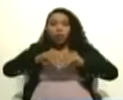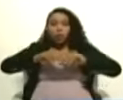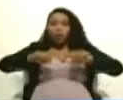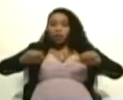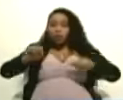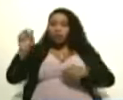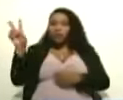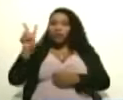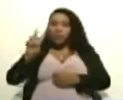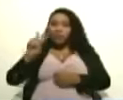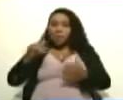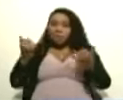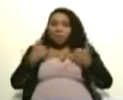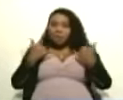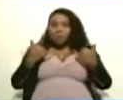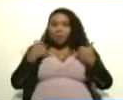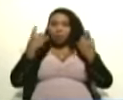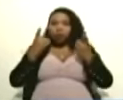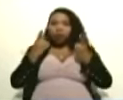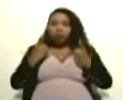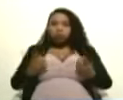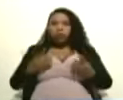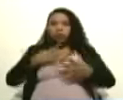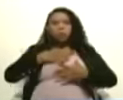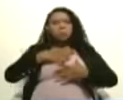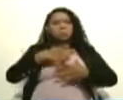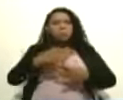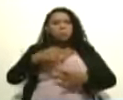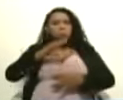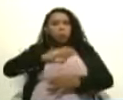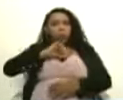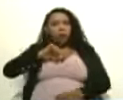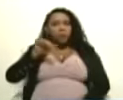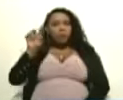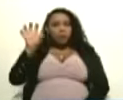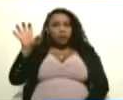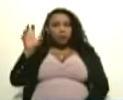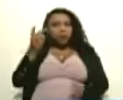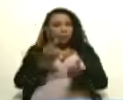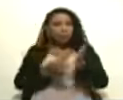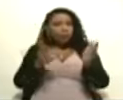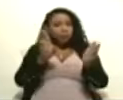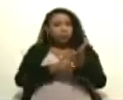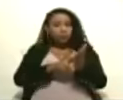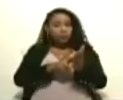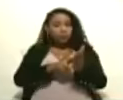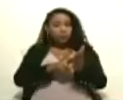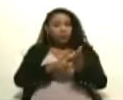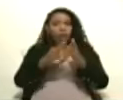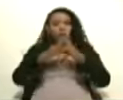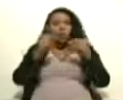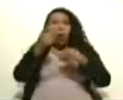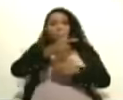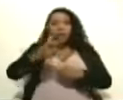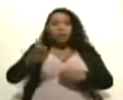la autodeterminación y los intereses de la nación te repito están obligados